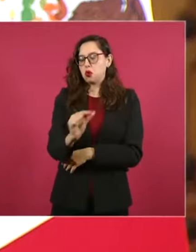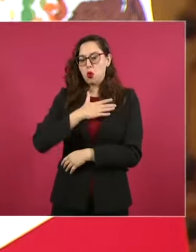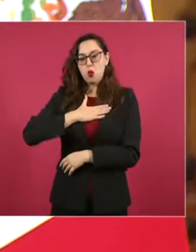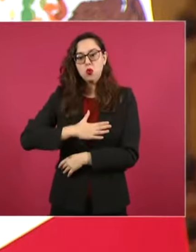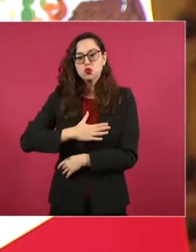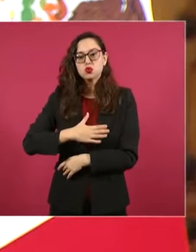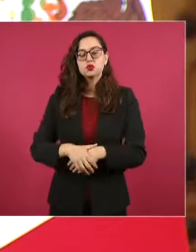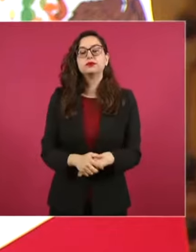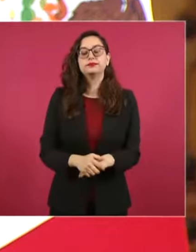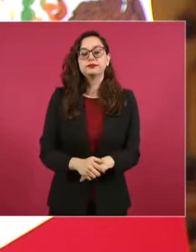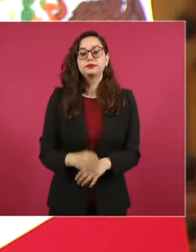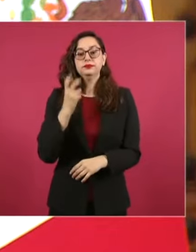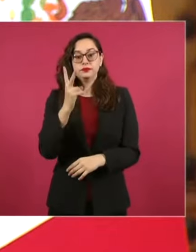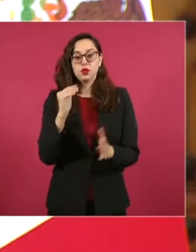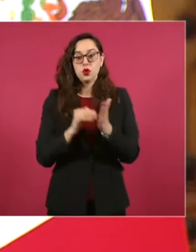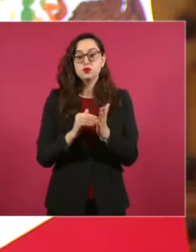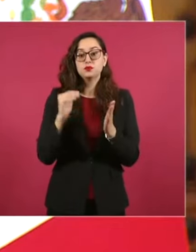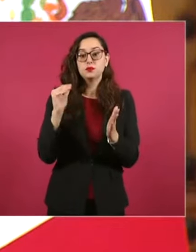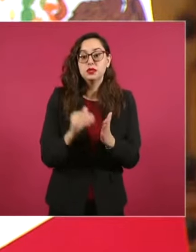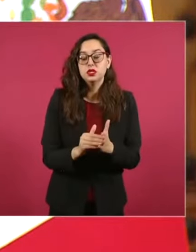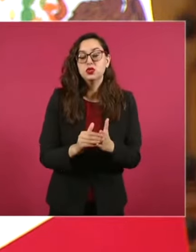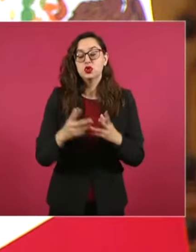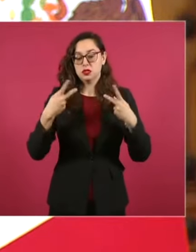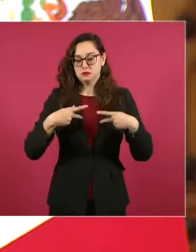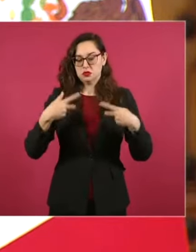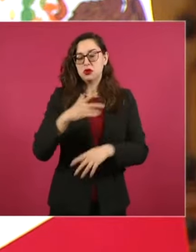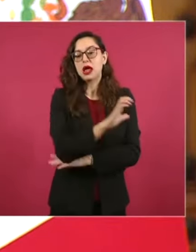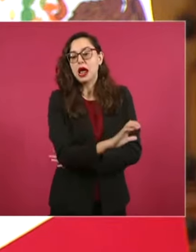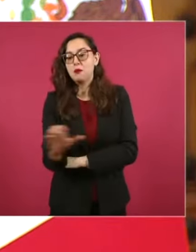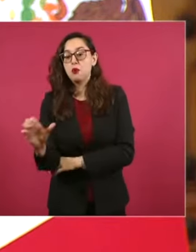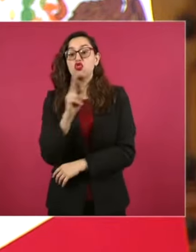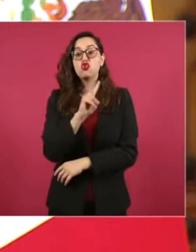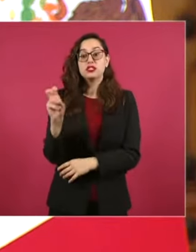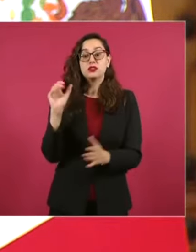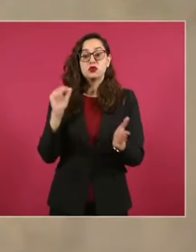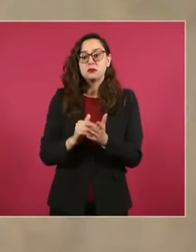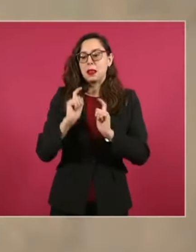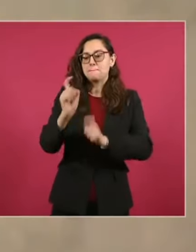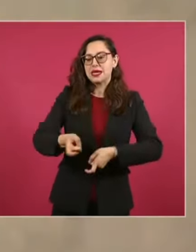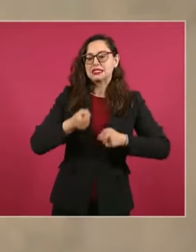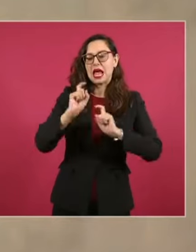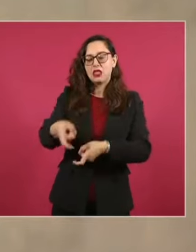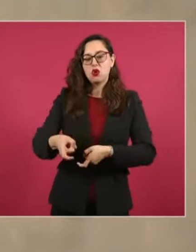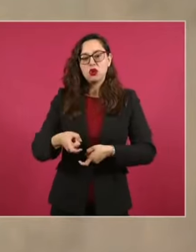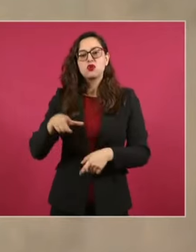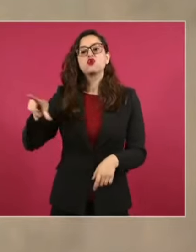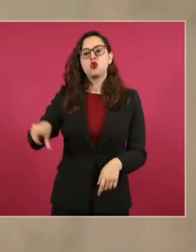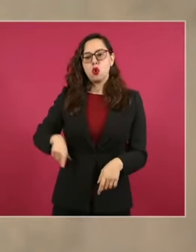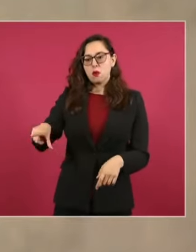2 millones de productores y 200,000 pescadores reciben ayuda